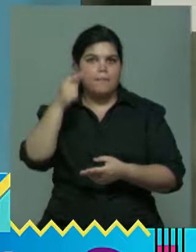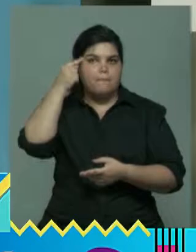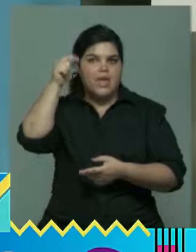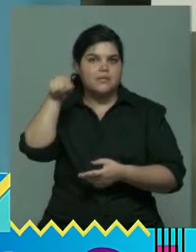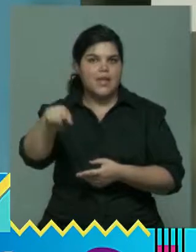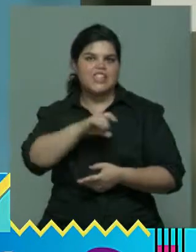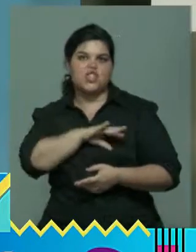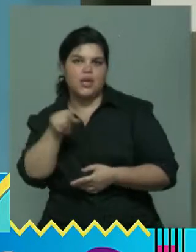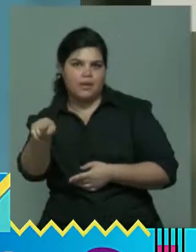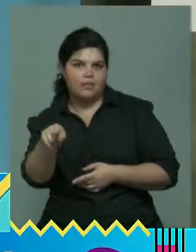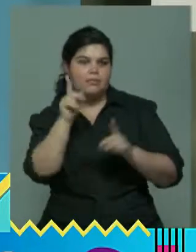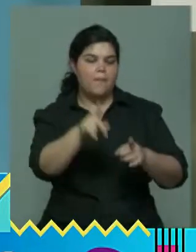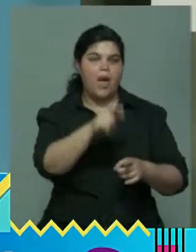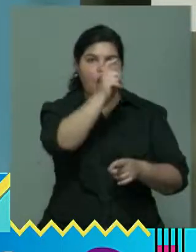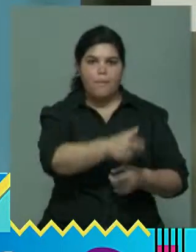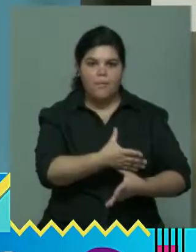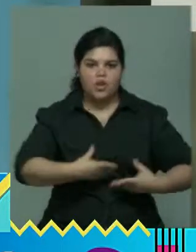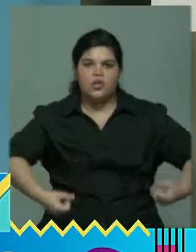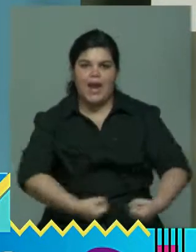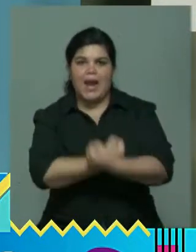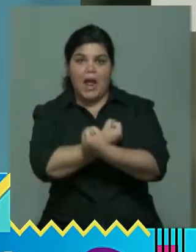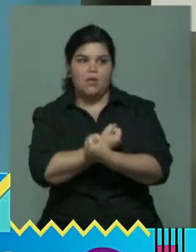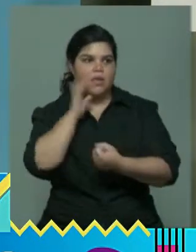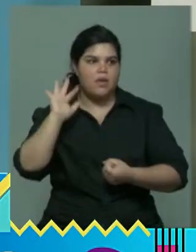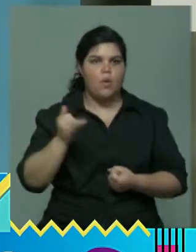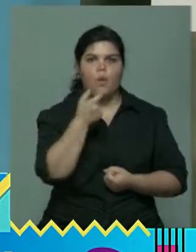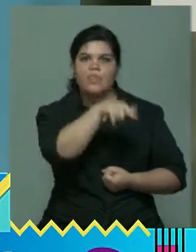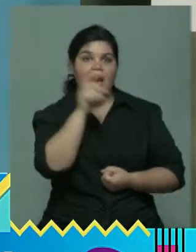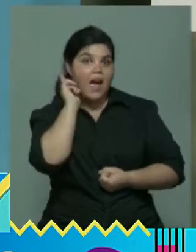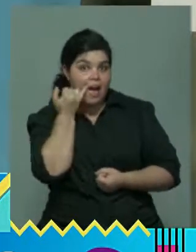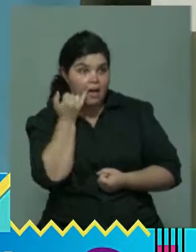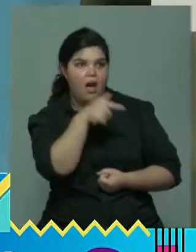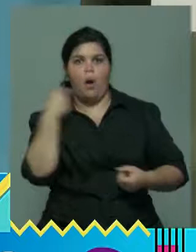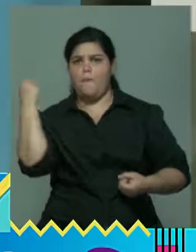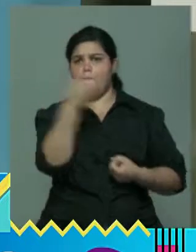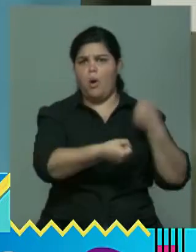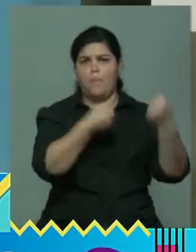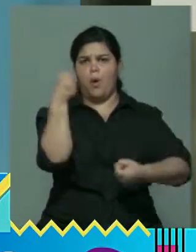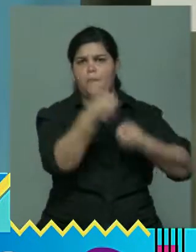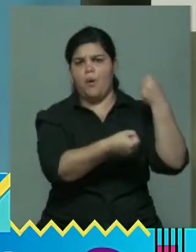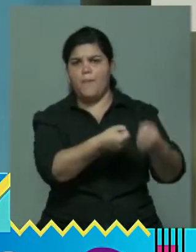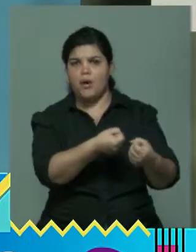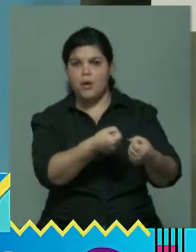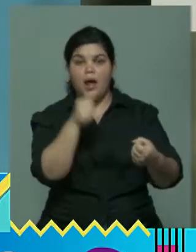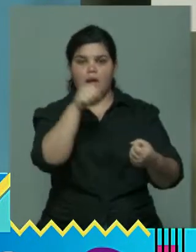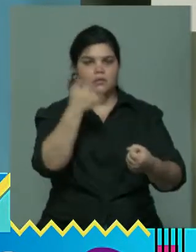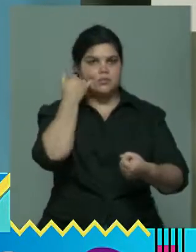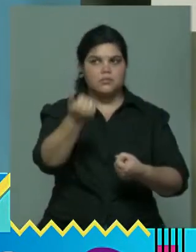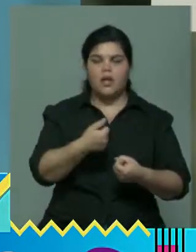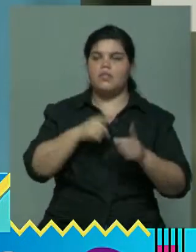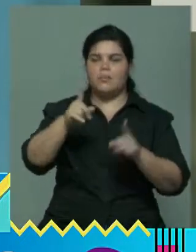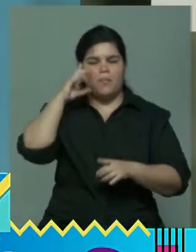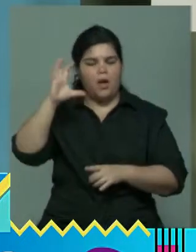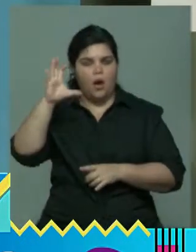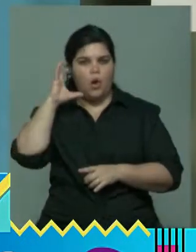lo golpearon también a patota porque se dieron cuenta que era gay. Bueno, ese tipo de cosas que ya han aparecido. Después se me viene a la cabeza, por